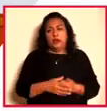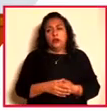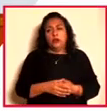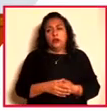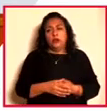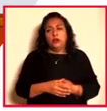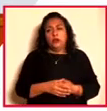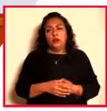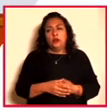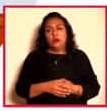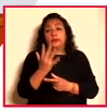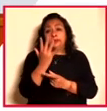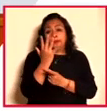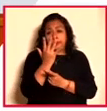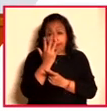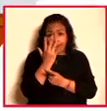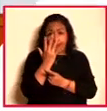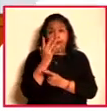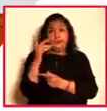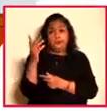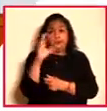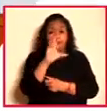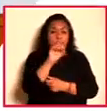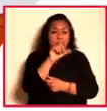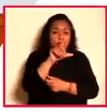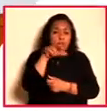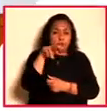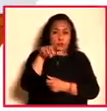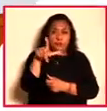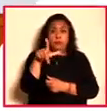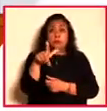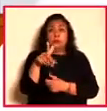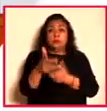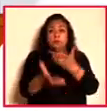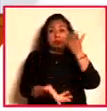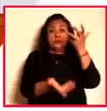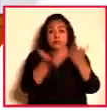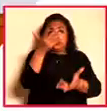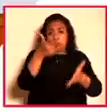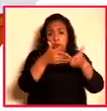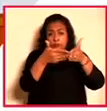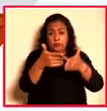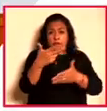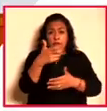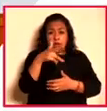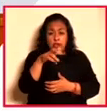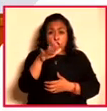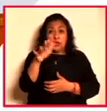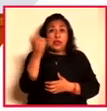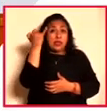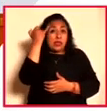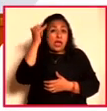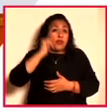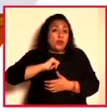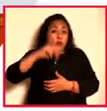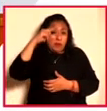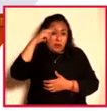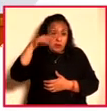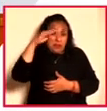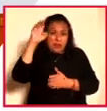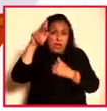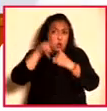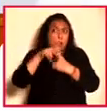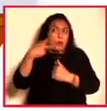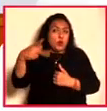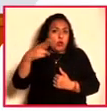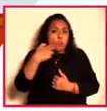En palabras del también miembro de El Colegio Nacional, la quema de naves de Hernán Cortés, la idea de que los antiguos mexicanos creían que los europeos eran dioses